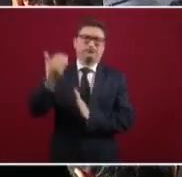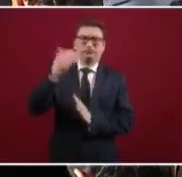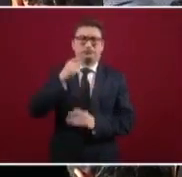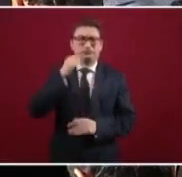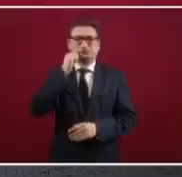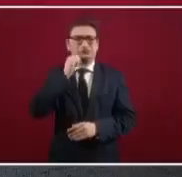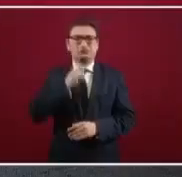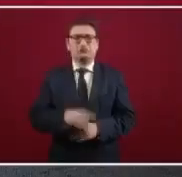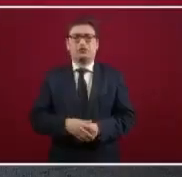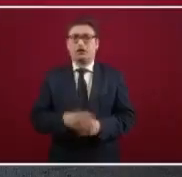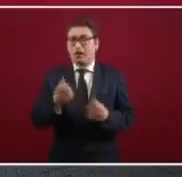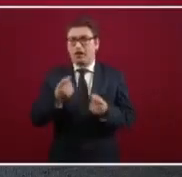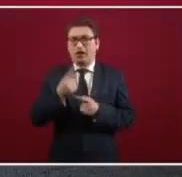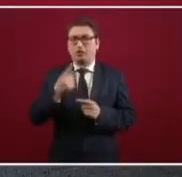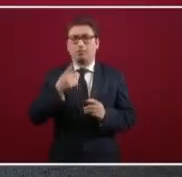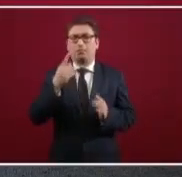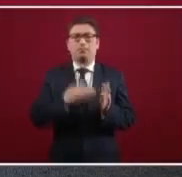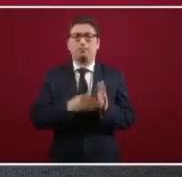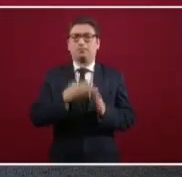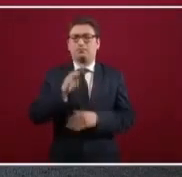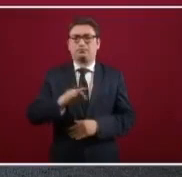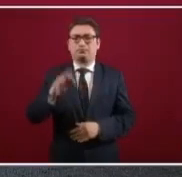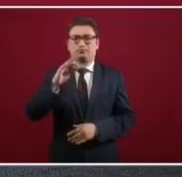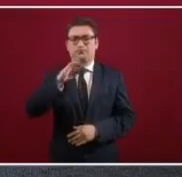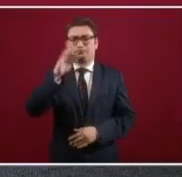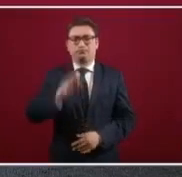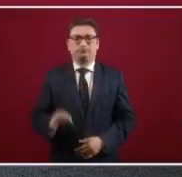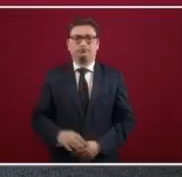de hasta el 1000 por ciento